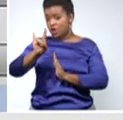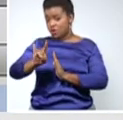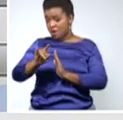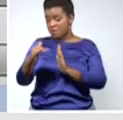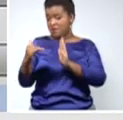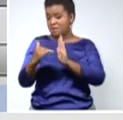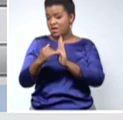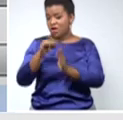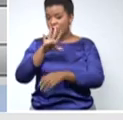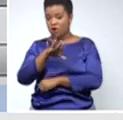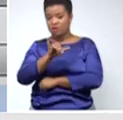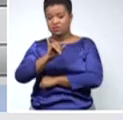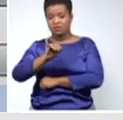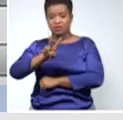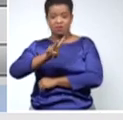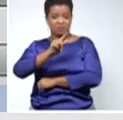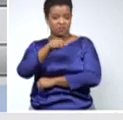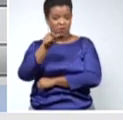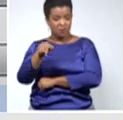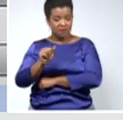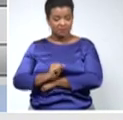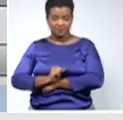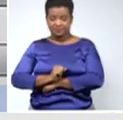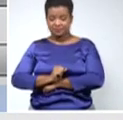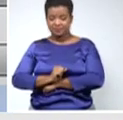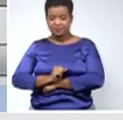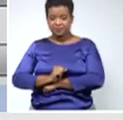21.779.462 casos. Y nuevamente